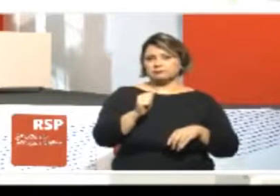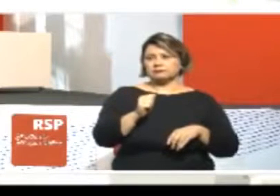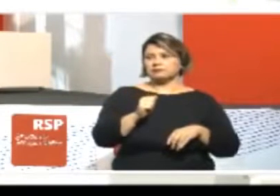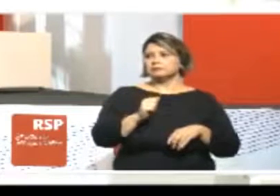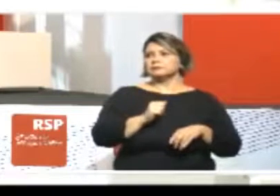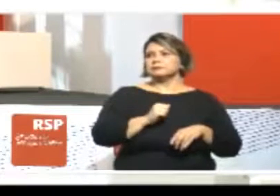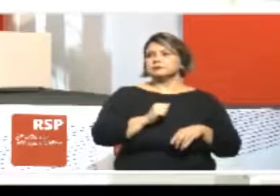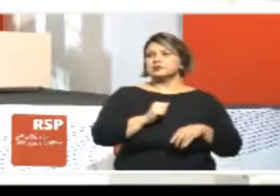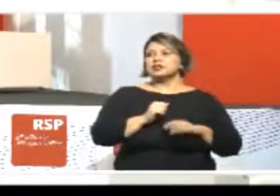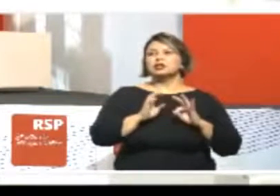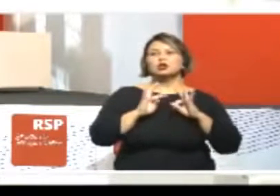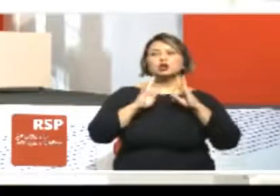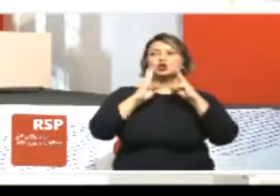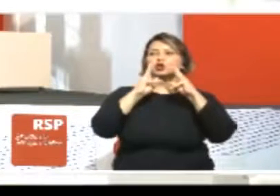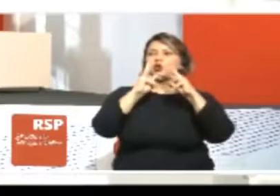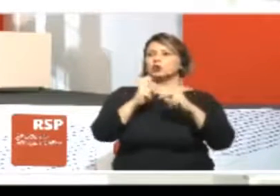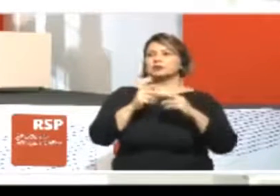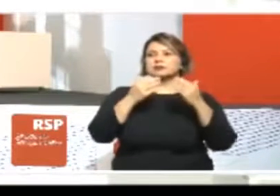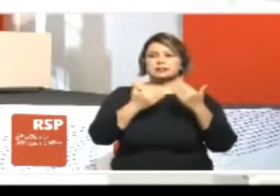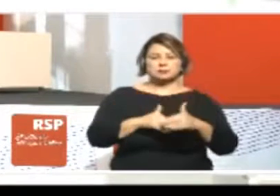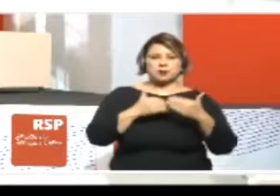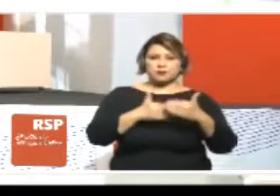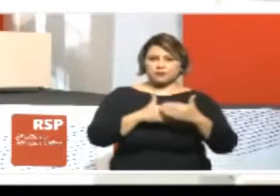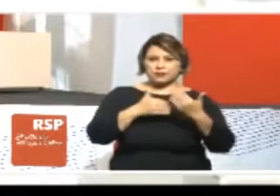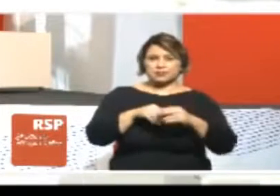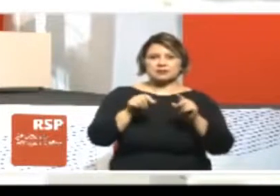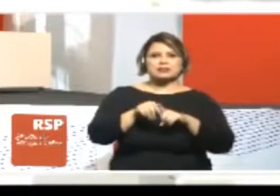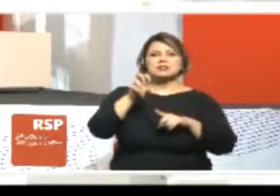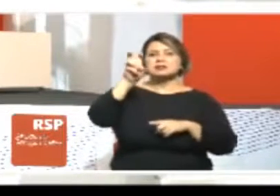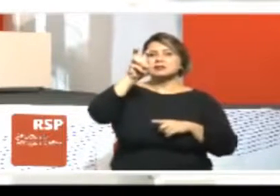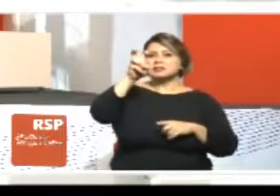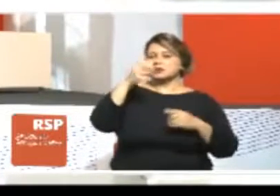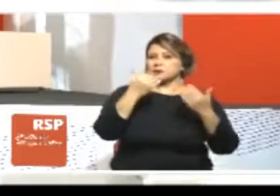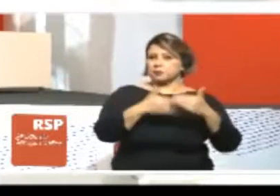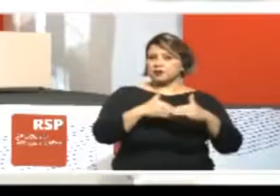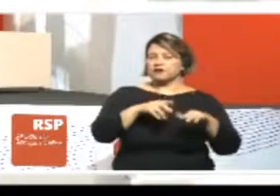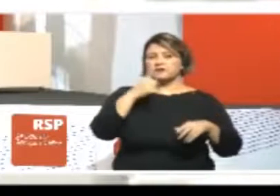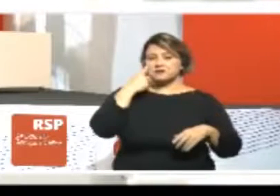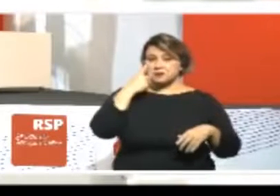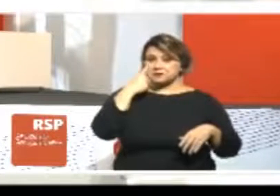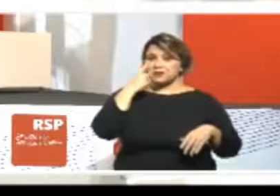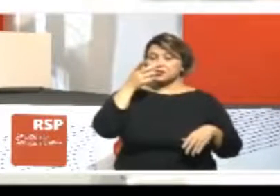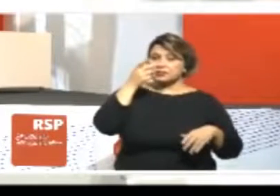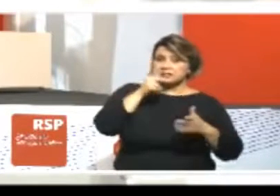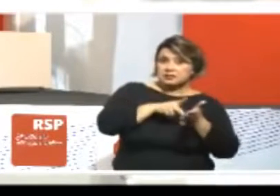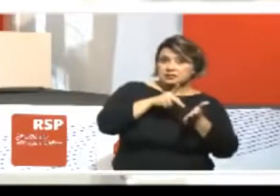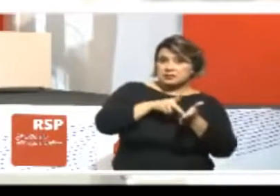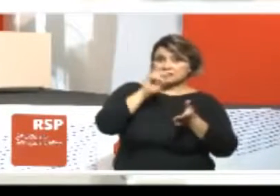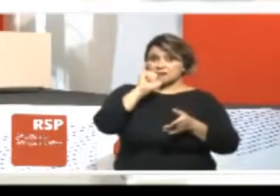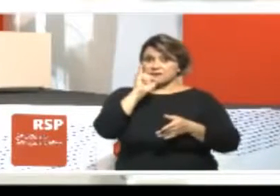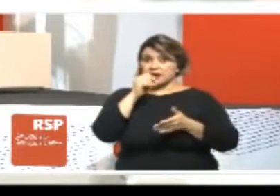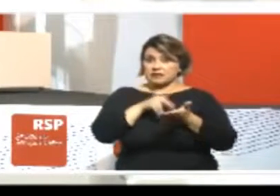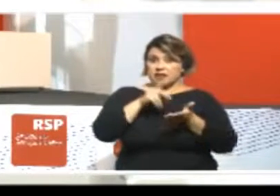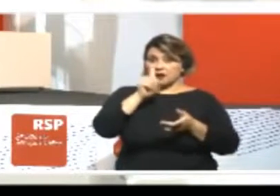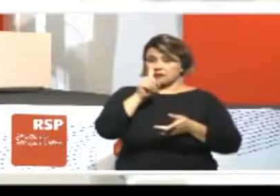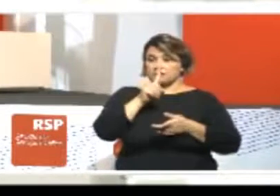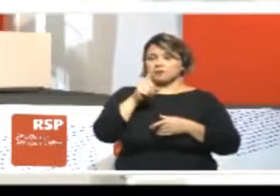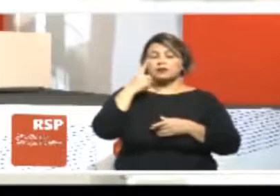los exámenes que se les hacen. Vamos a ver si eso es cierto y si eso se aplica en México. ¿Qué obtuvimos?